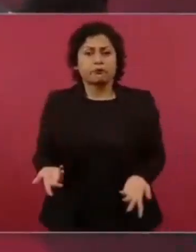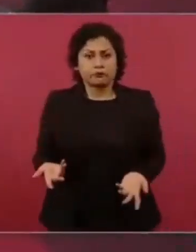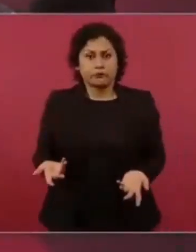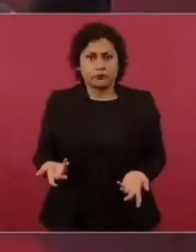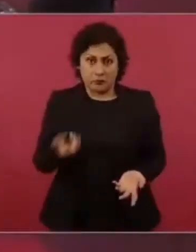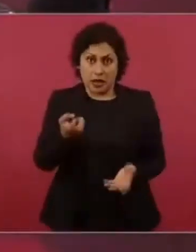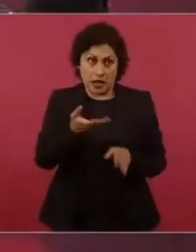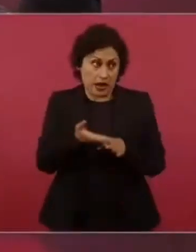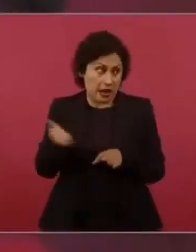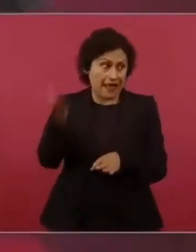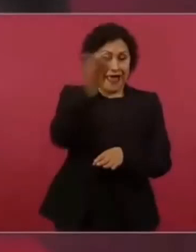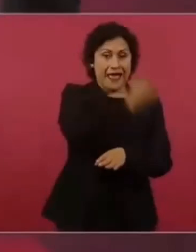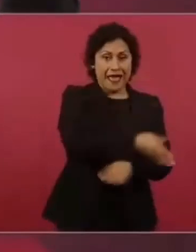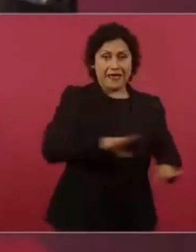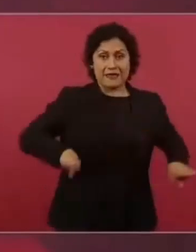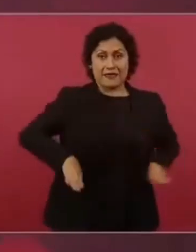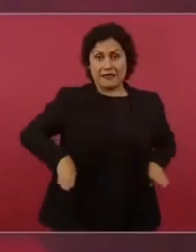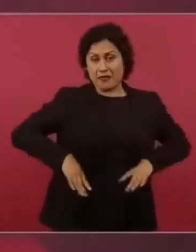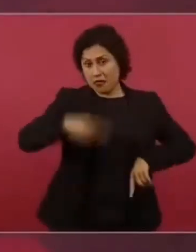su